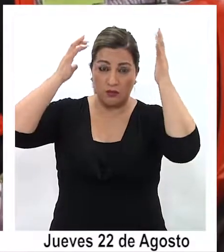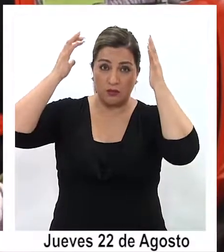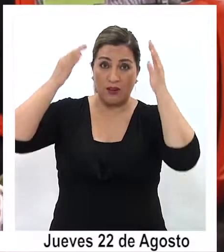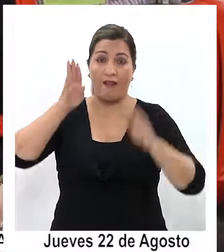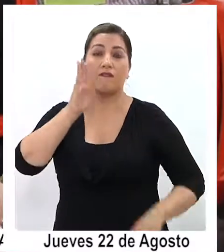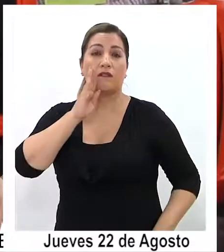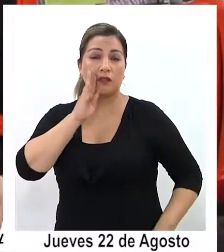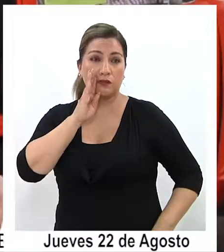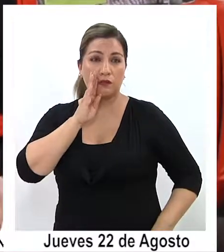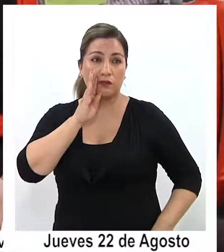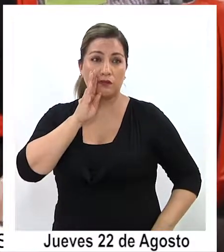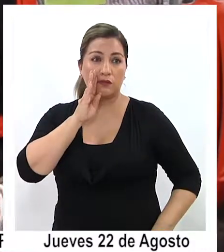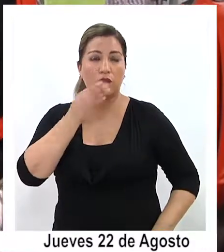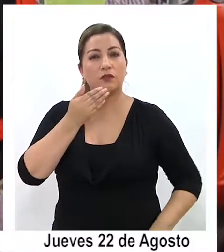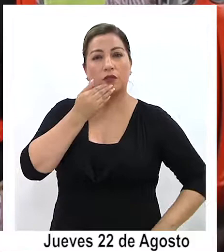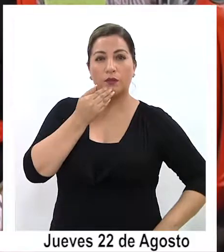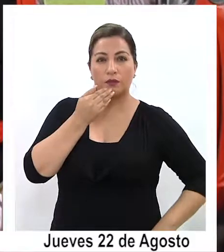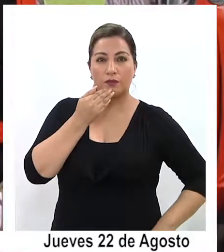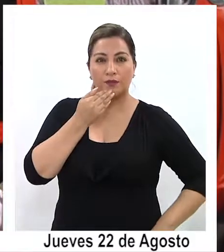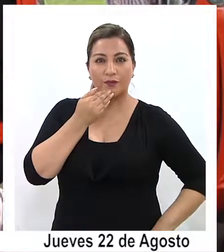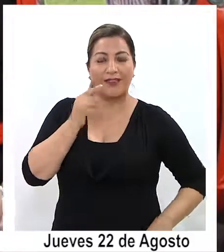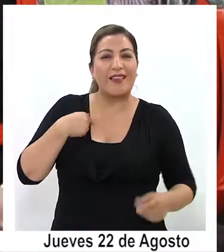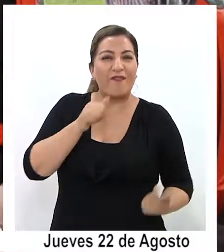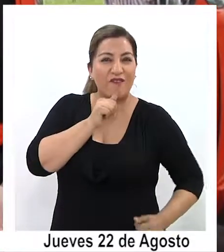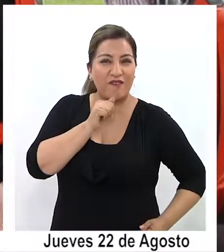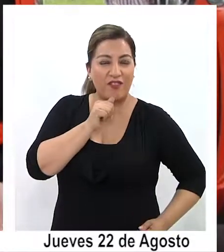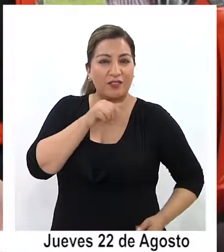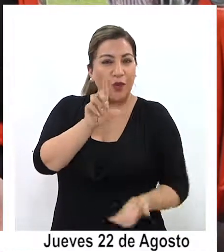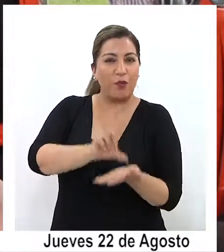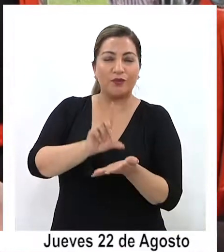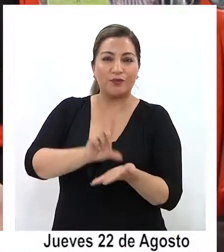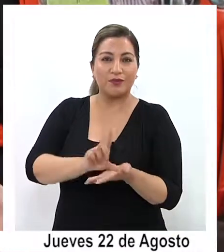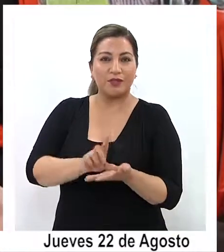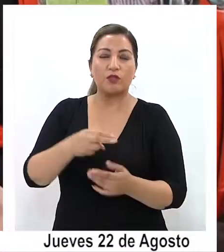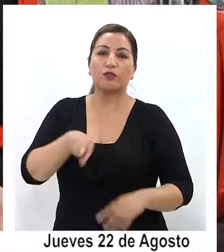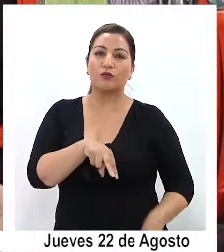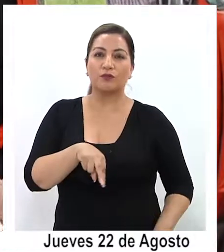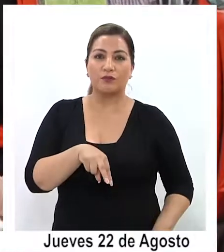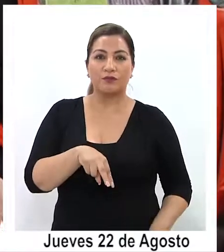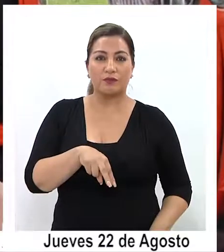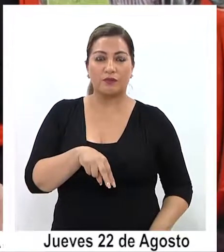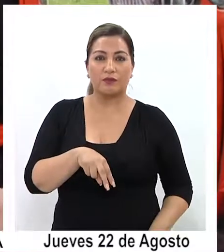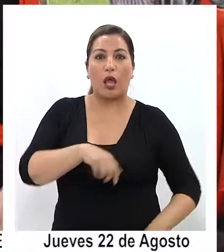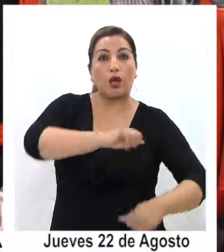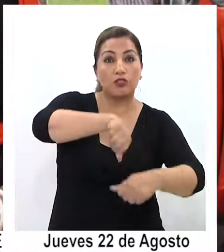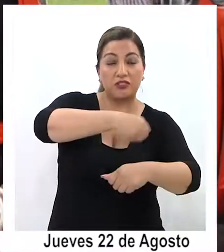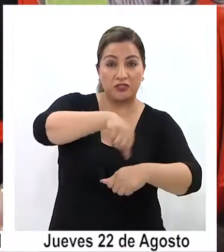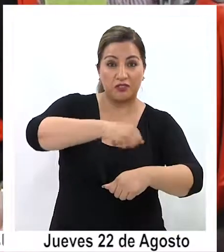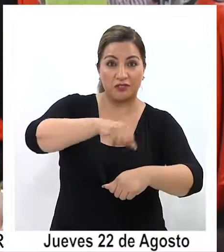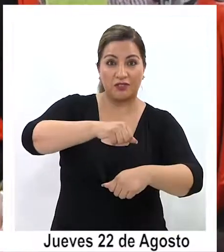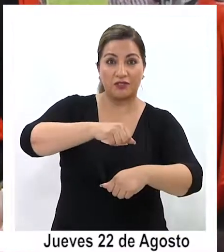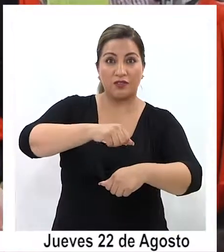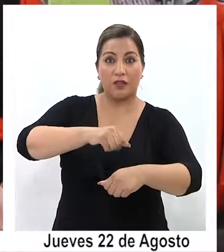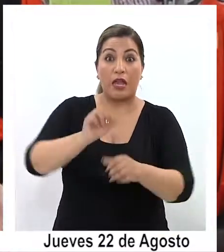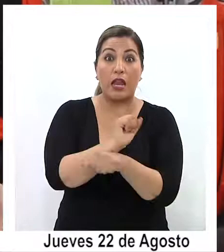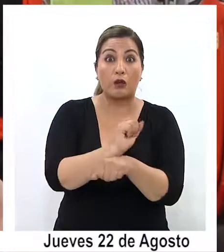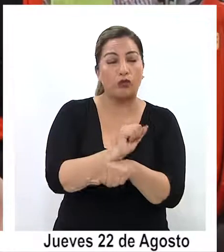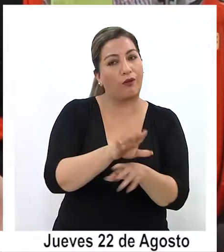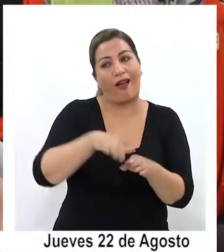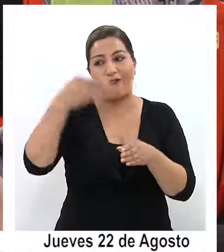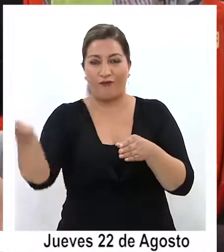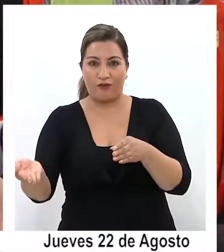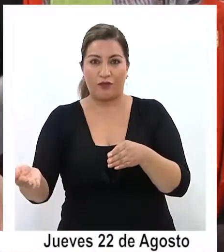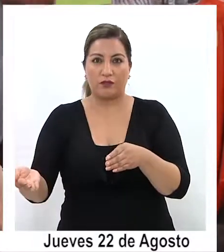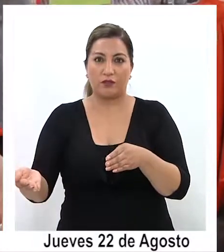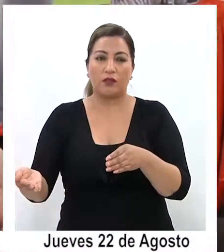están los baños, de pronto haría falta como un sitio donde uno pueda cocinar fuera del carro o por lo menos parquear